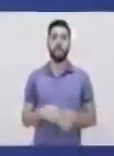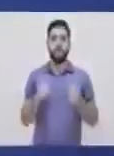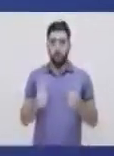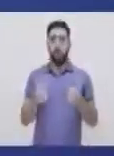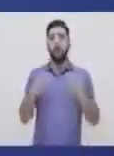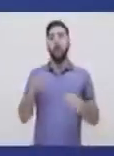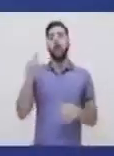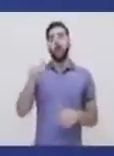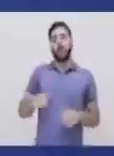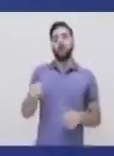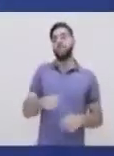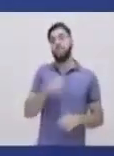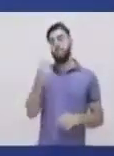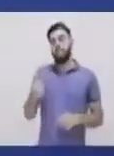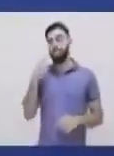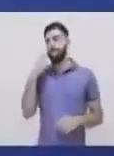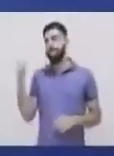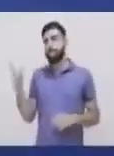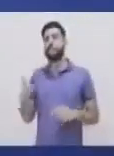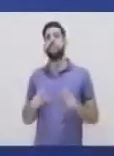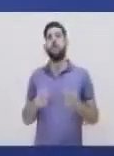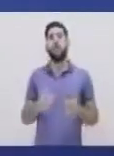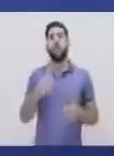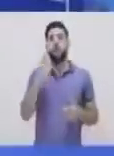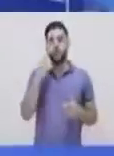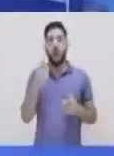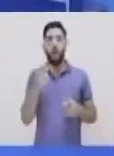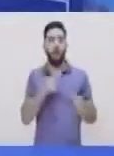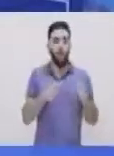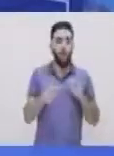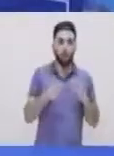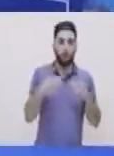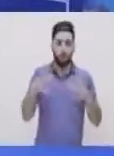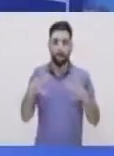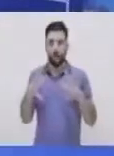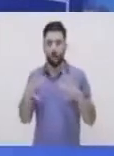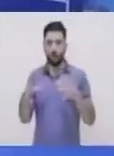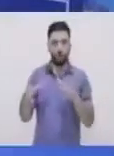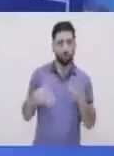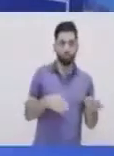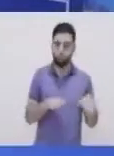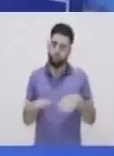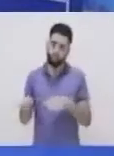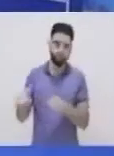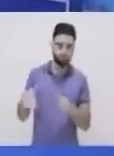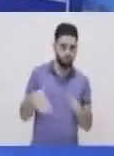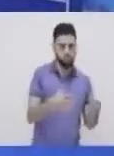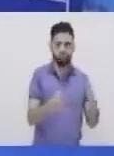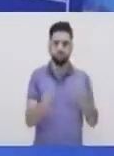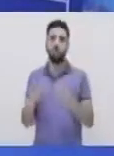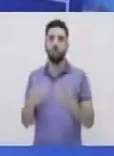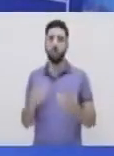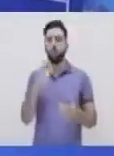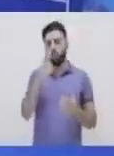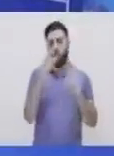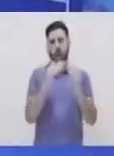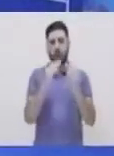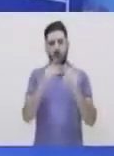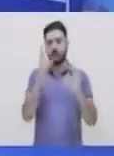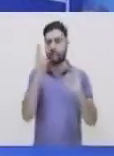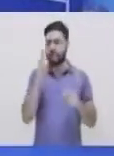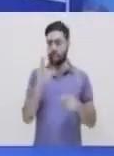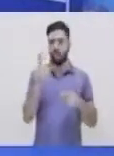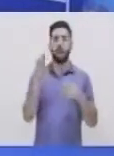En nuestra parte principal trabajaremos lo que es la conducción. Recuerden, siempre estamos utilizando material que tenemos en